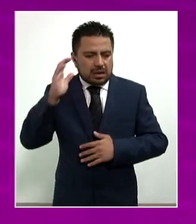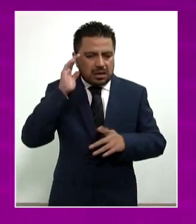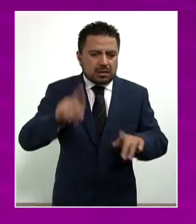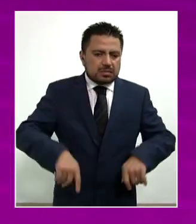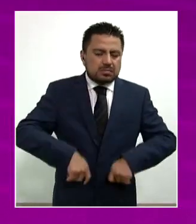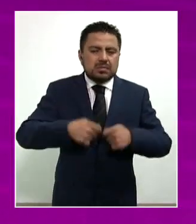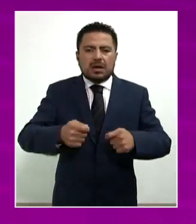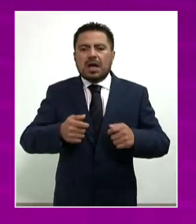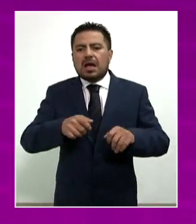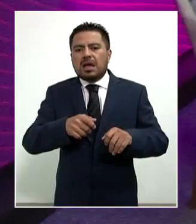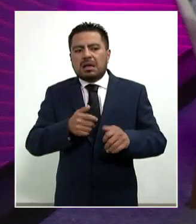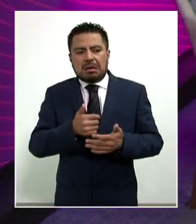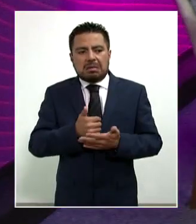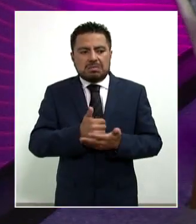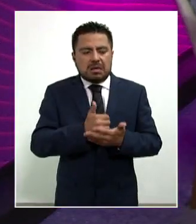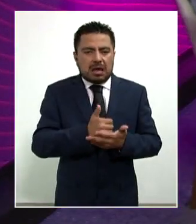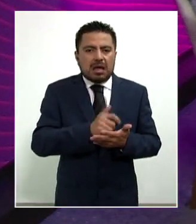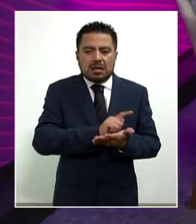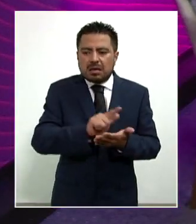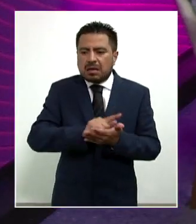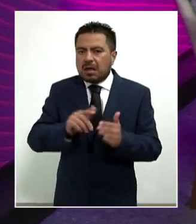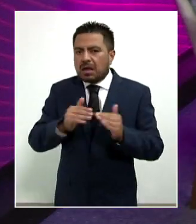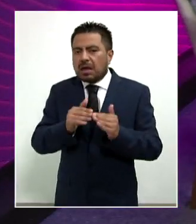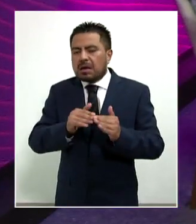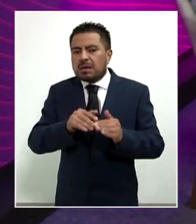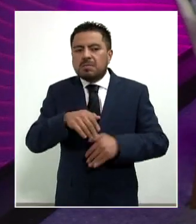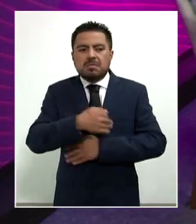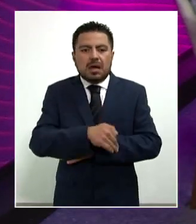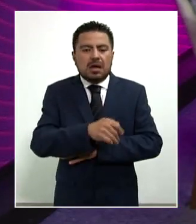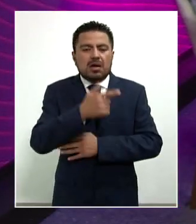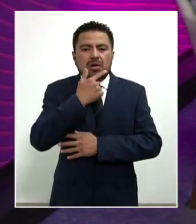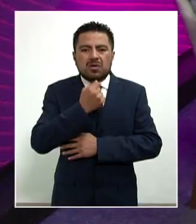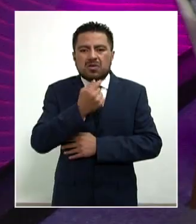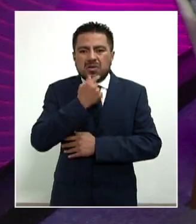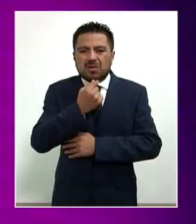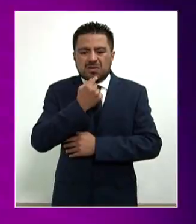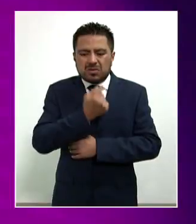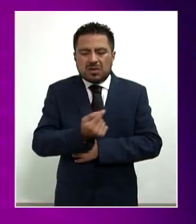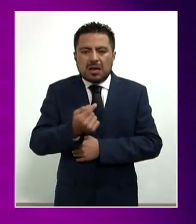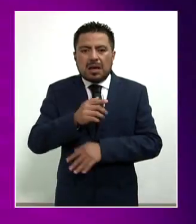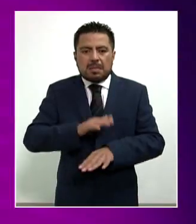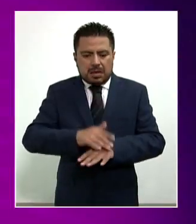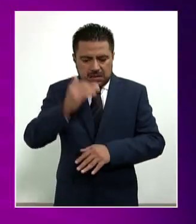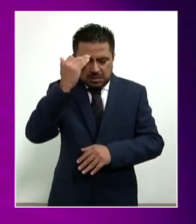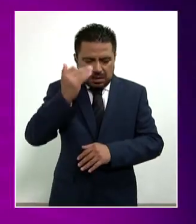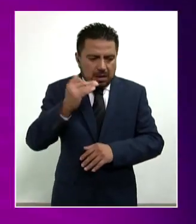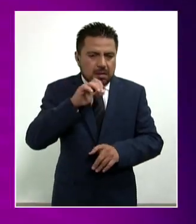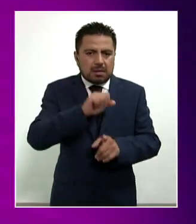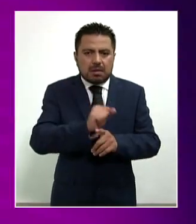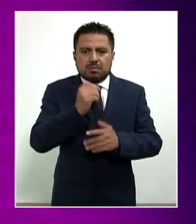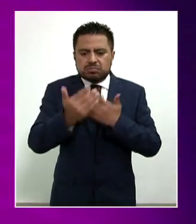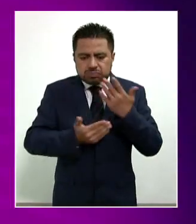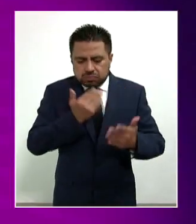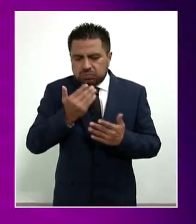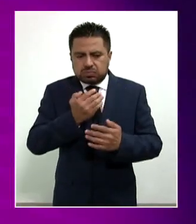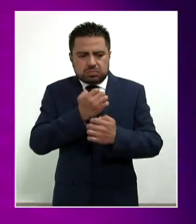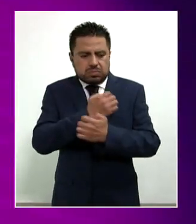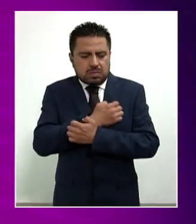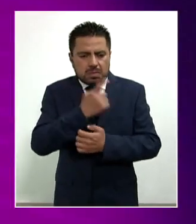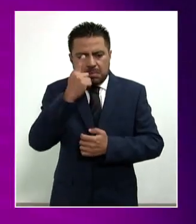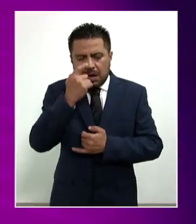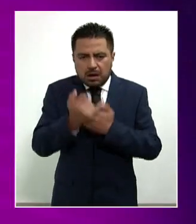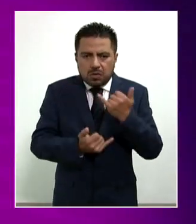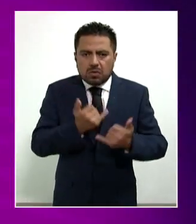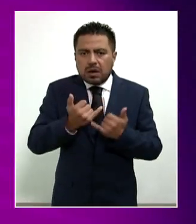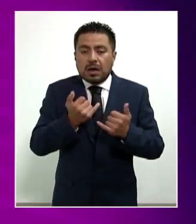ayudar con las tareas domésticas, mientras el niño tiene más tiempo para educarse, para estudiar, para jugar,